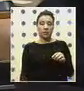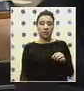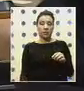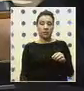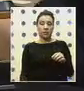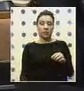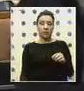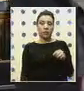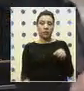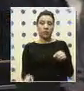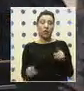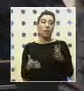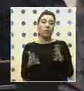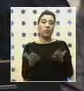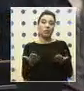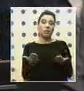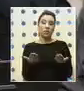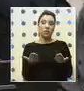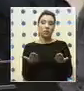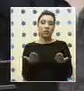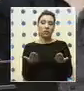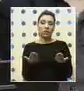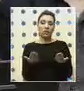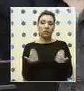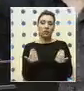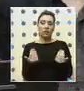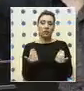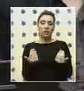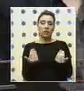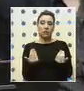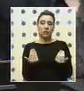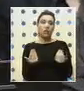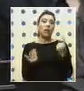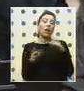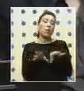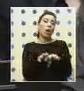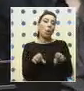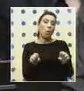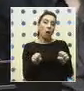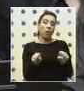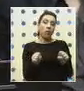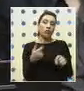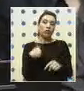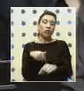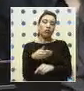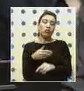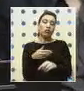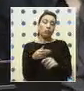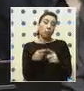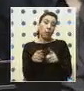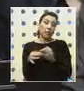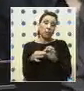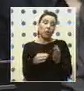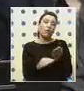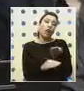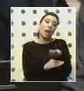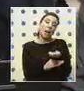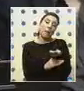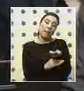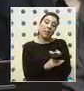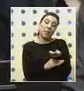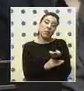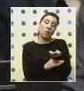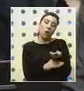probablemente se vaya a necesitar que haya unanimidad en su momento y por eso estamos haciendo petición